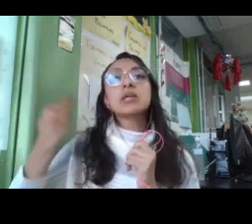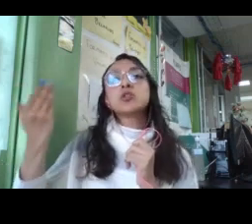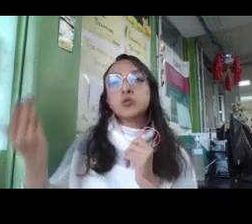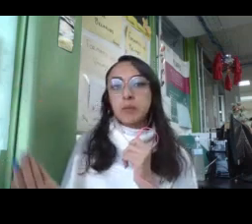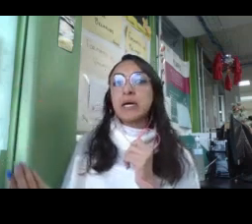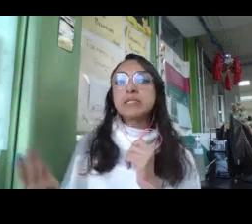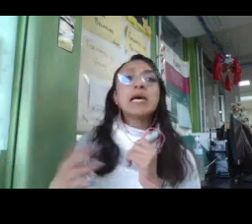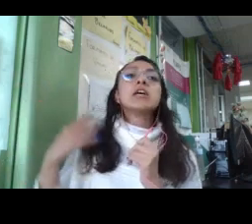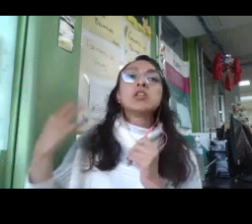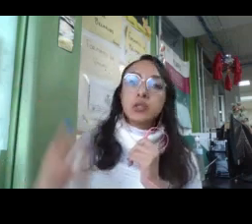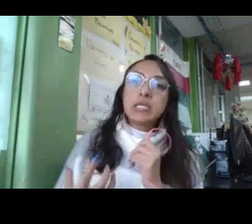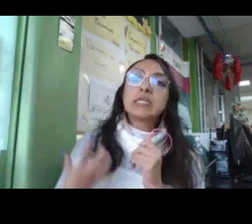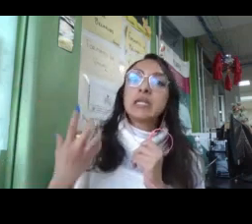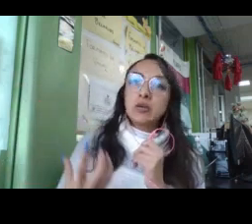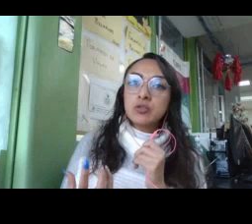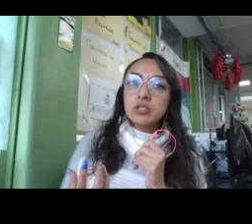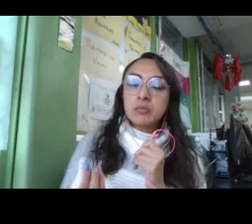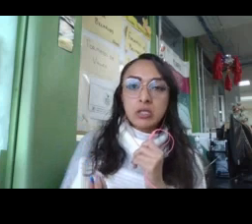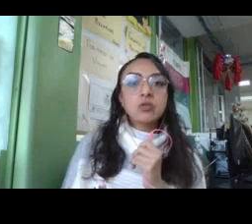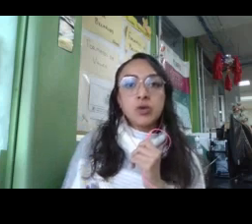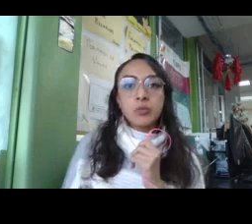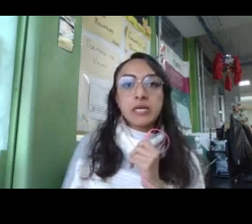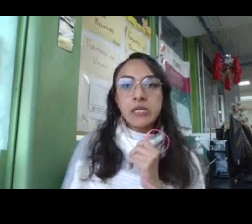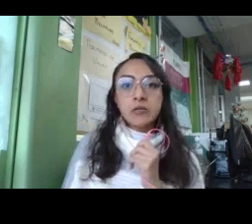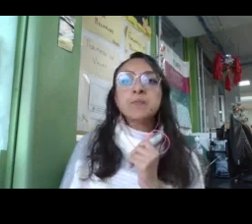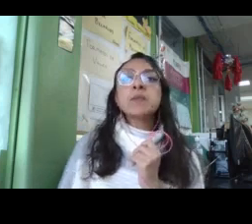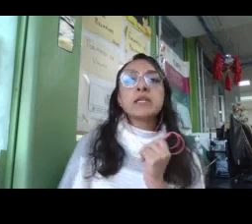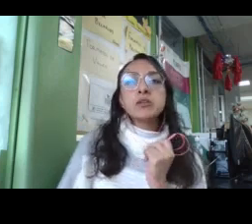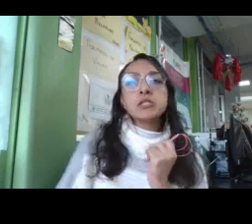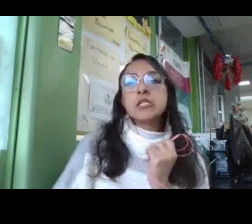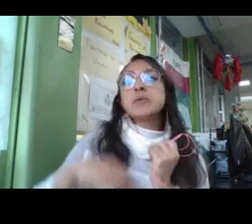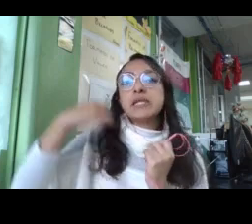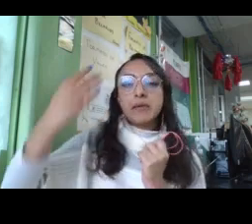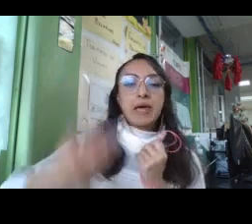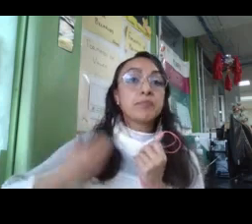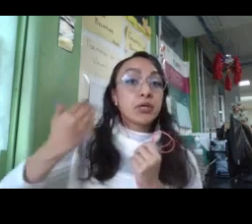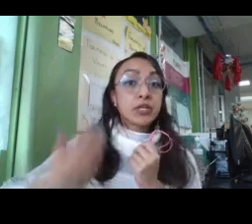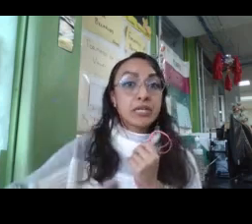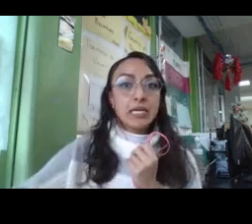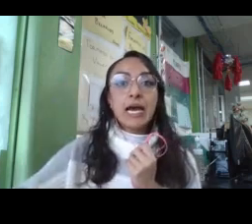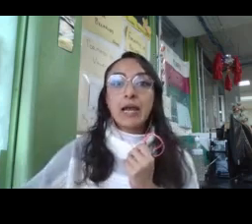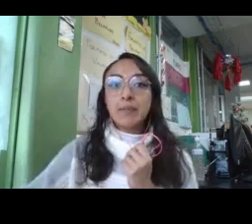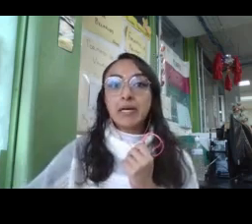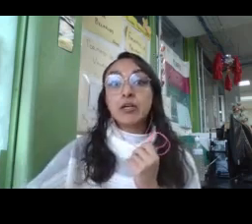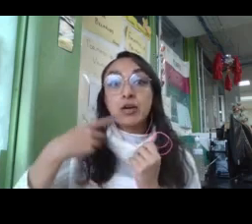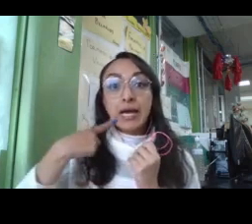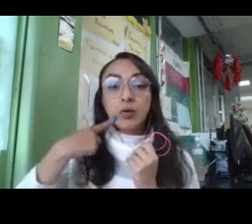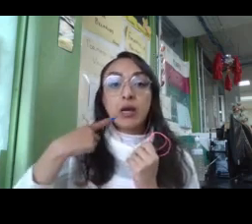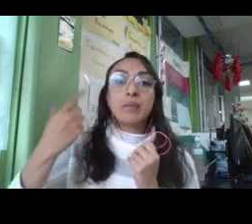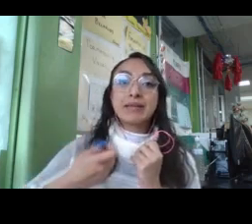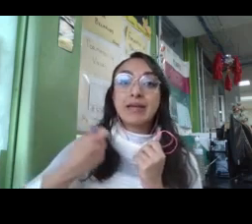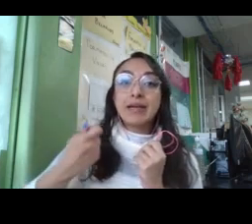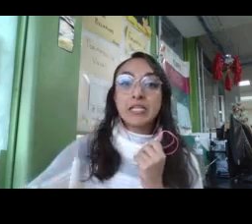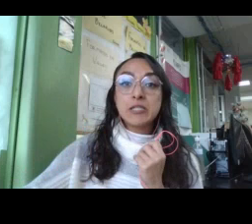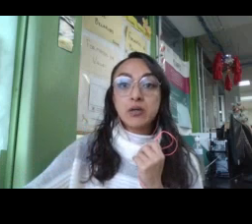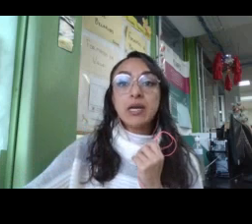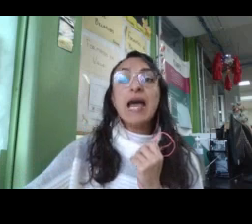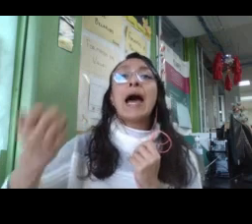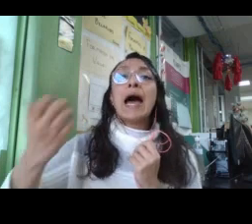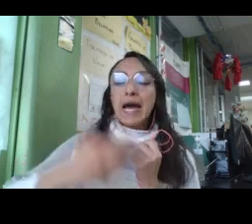tiene? Porque sus papás no tienen el conocimiento sobre ello. Entonces, pues le dan prioridad a la parte oral o a la parte